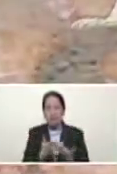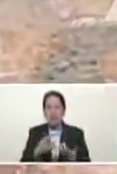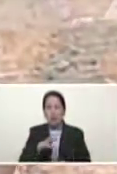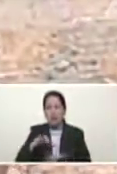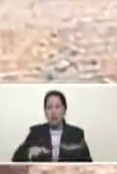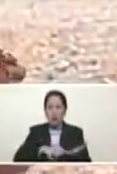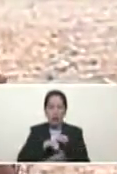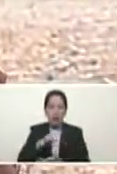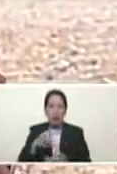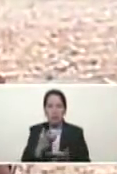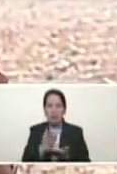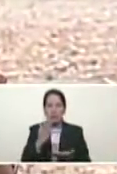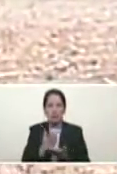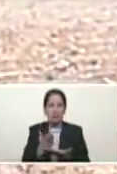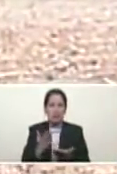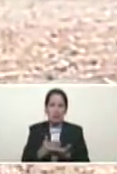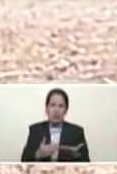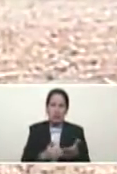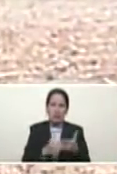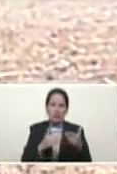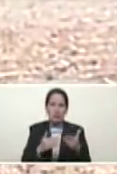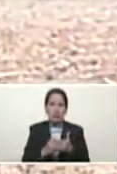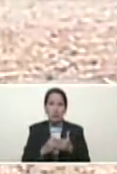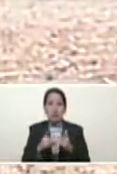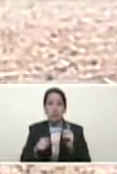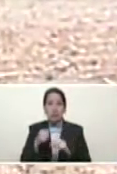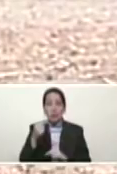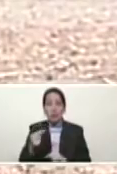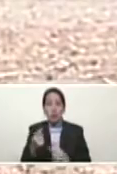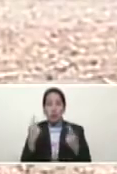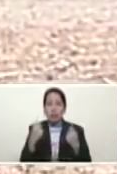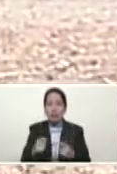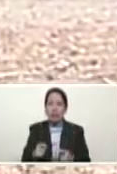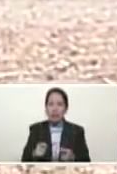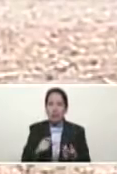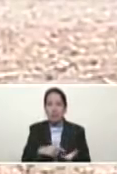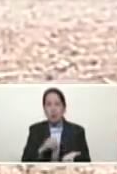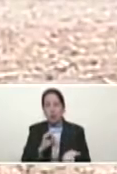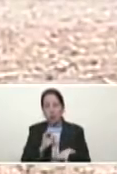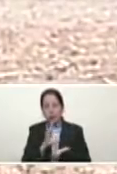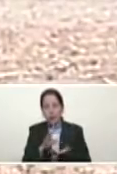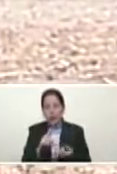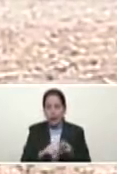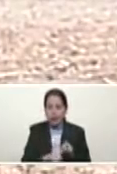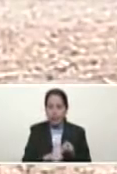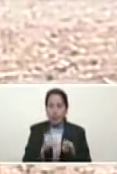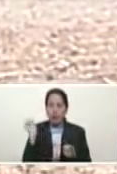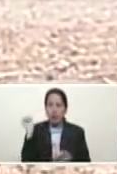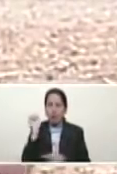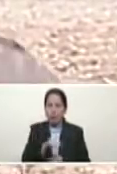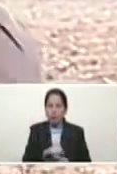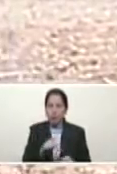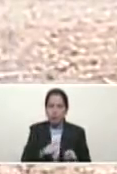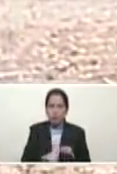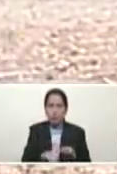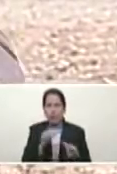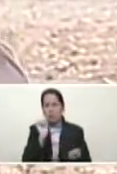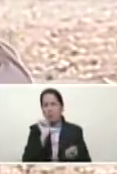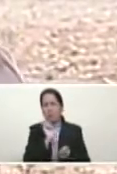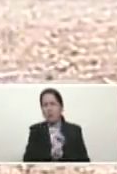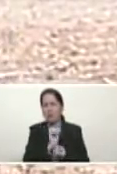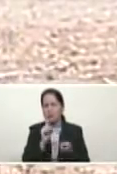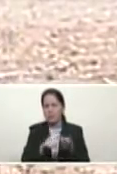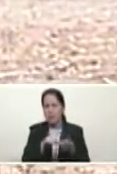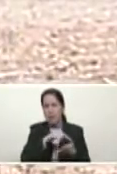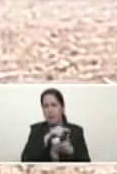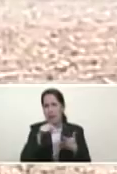inútil sabotaje. Y después trataron de destituirme, derrocarme, apresarme. ¿Cuántas veces